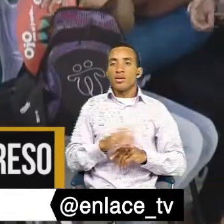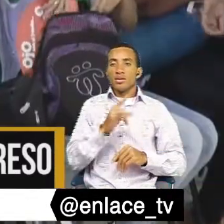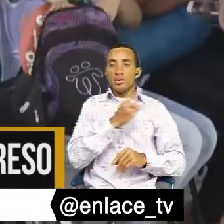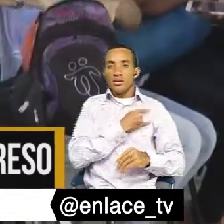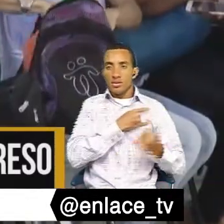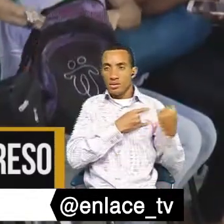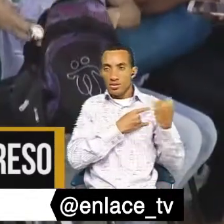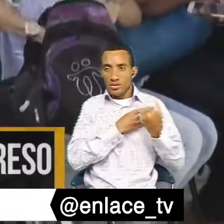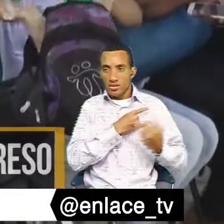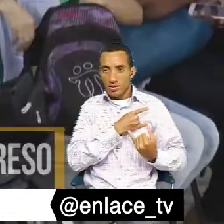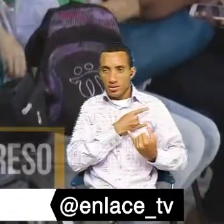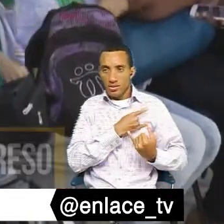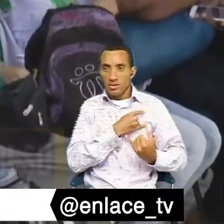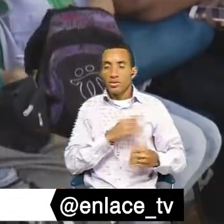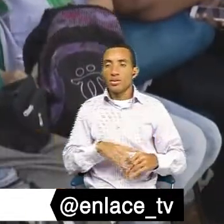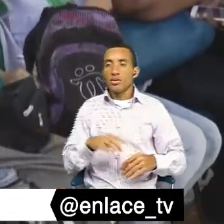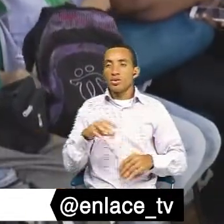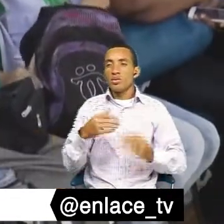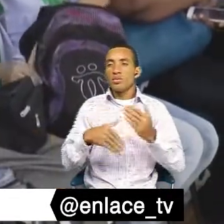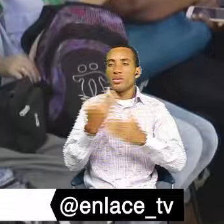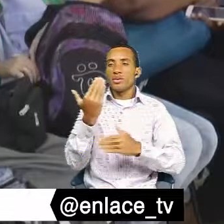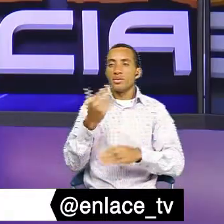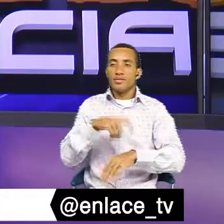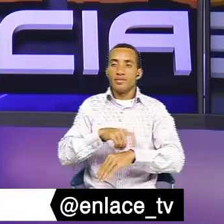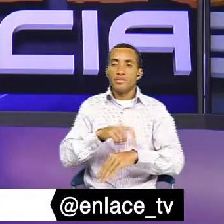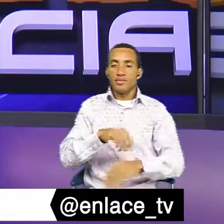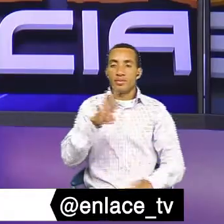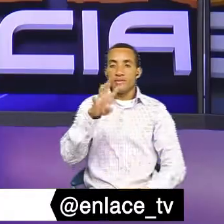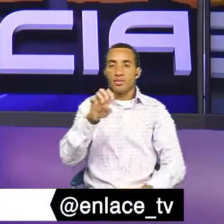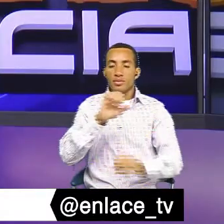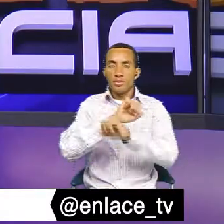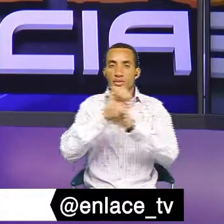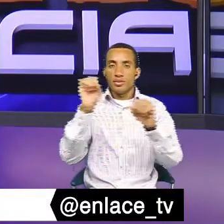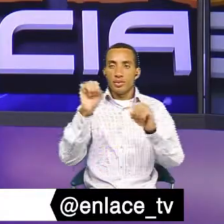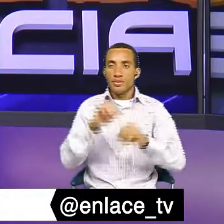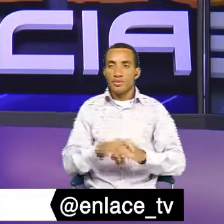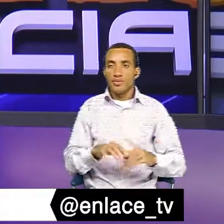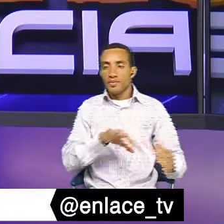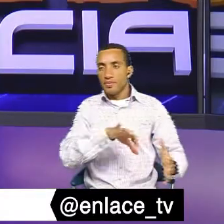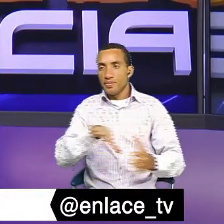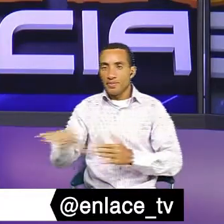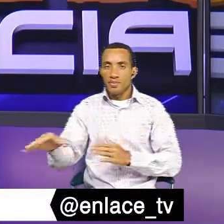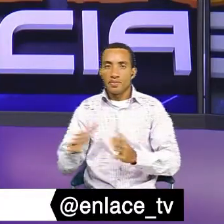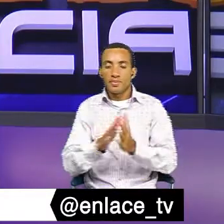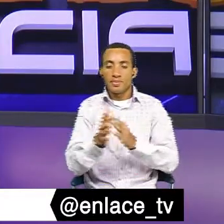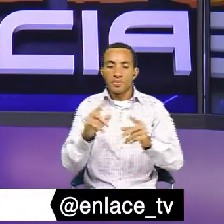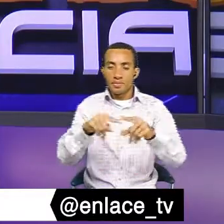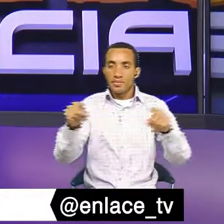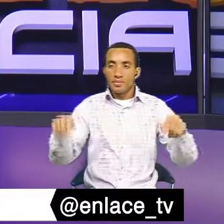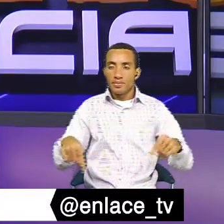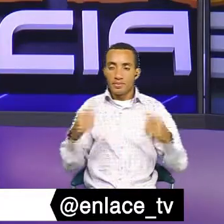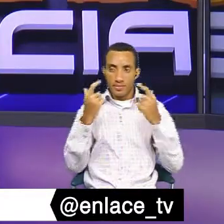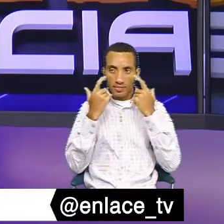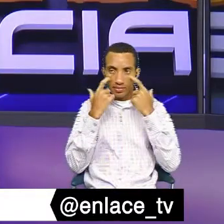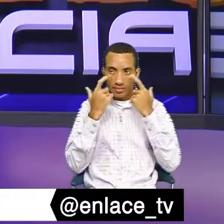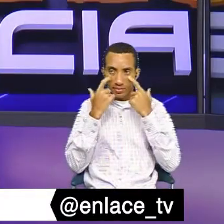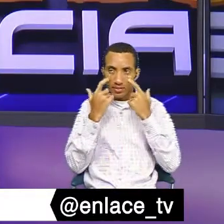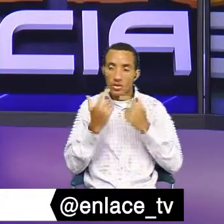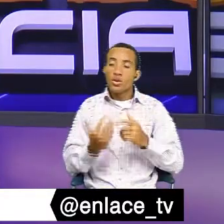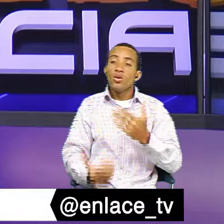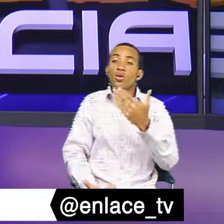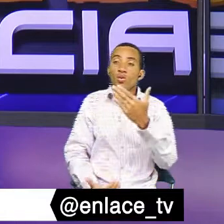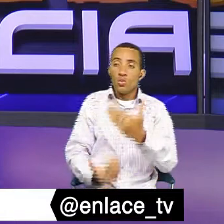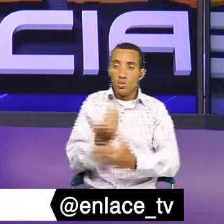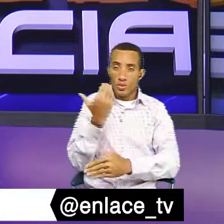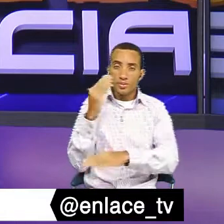de octubre a partir de las 9 de la mañana. Y el Centro Ocular del Dr. Rincón realizará una nueva jornada visual en